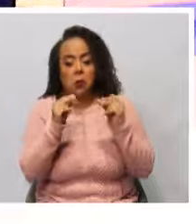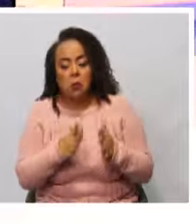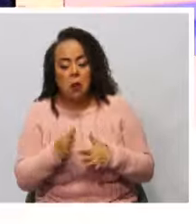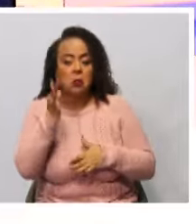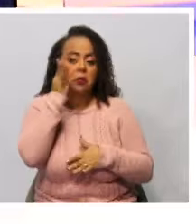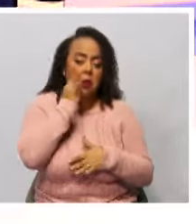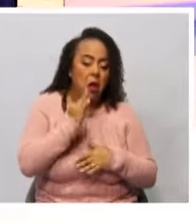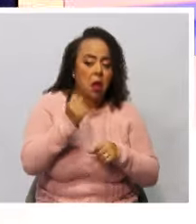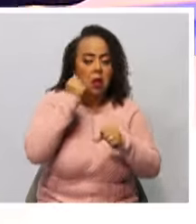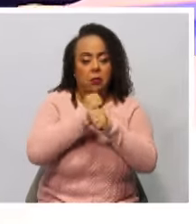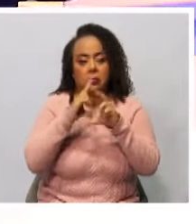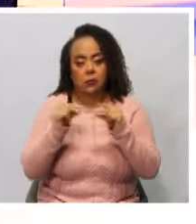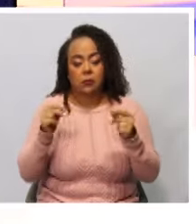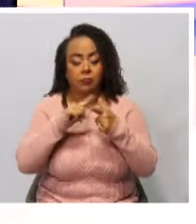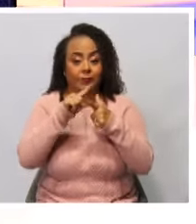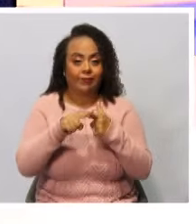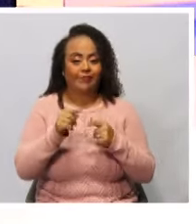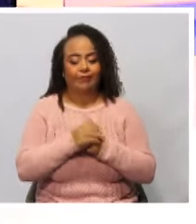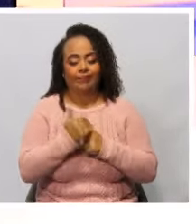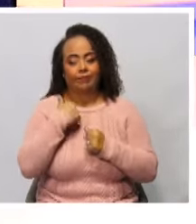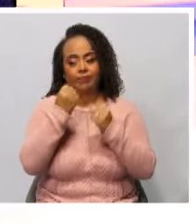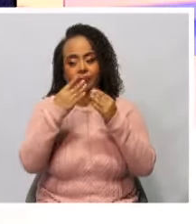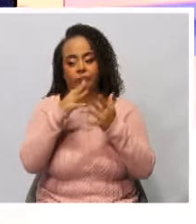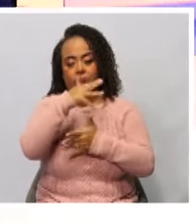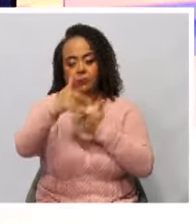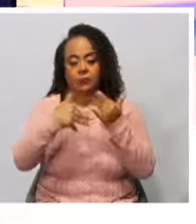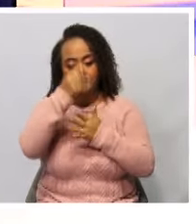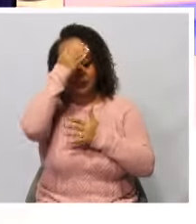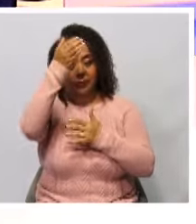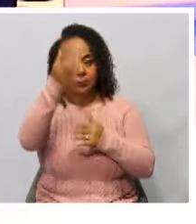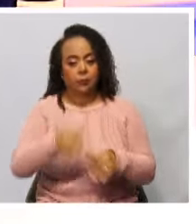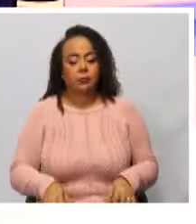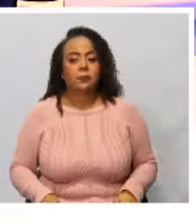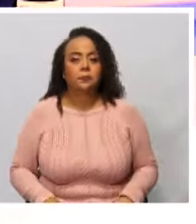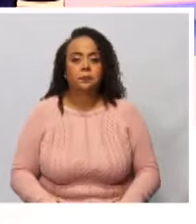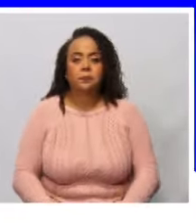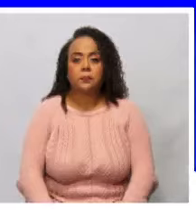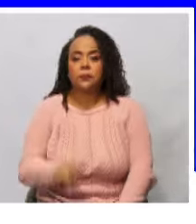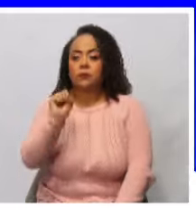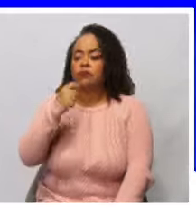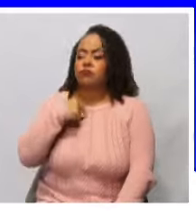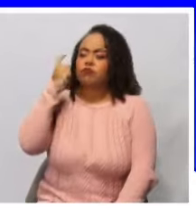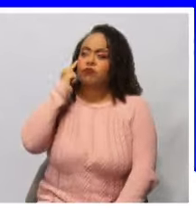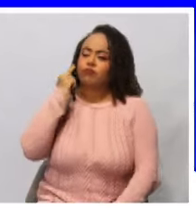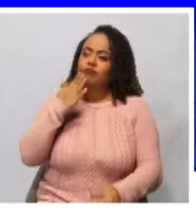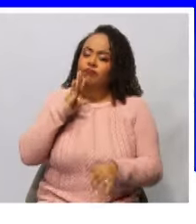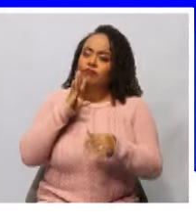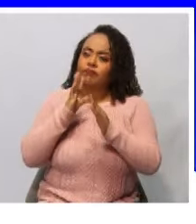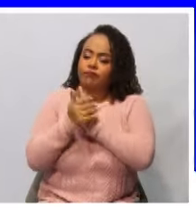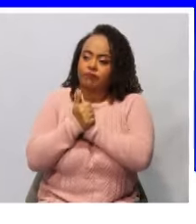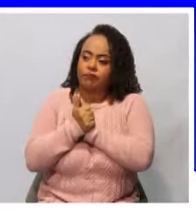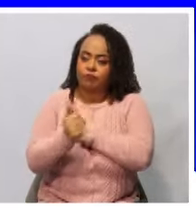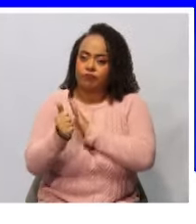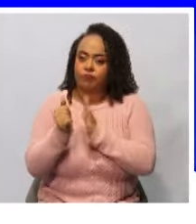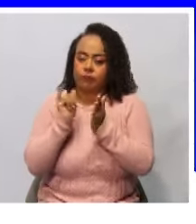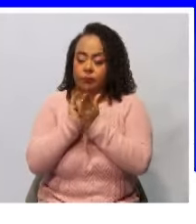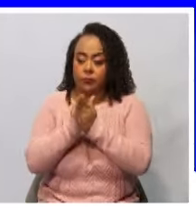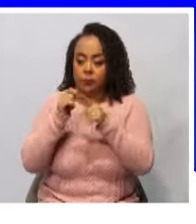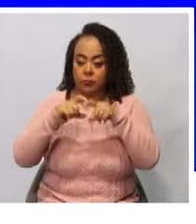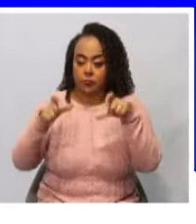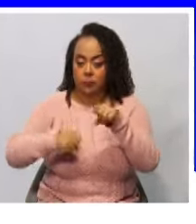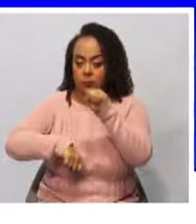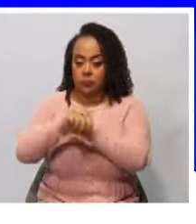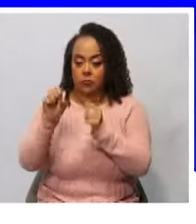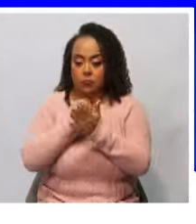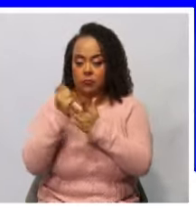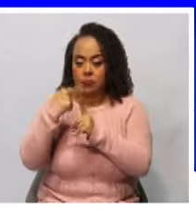trabaja en Nicaragua, entonces hay mucha combinación cultural. ¿Ahí vas a agregar algo? Sí, que estaba pensando que estamos hablando de las bondades regionales o de esa plaza futbolera que es Santa